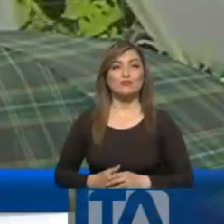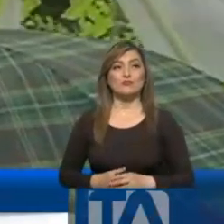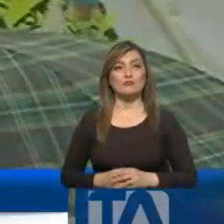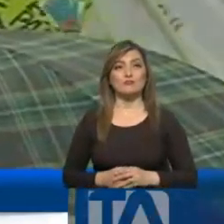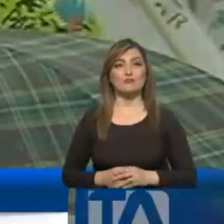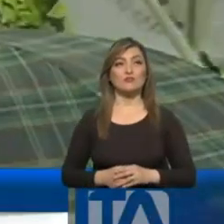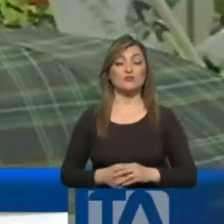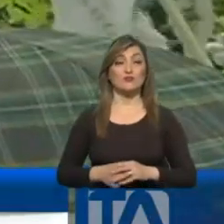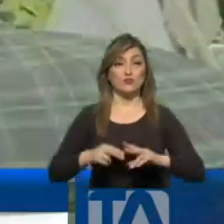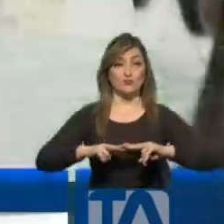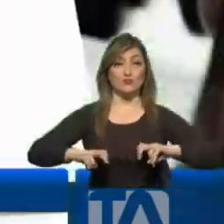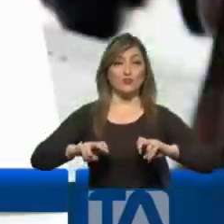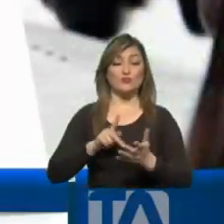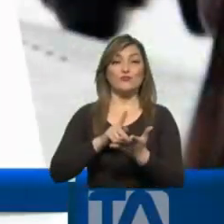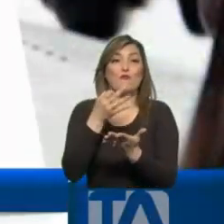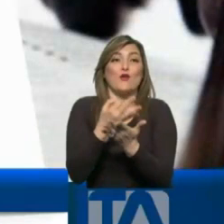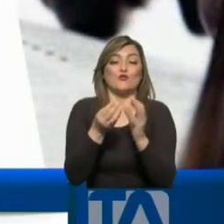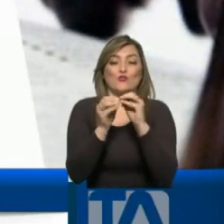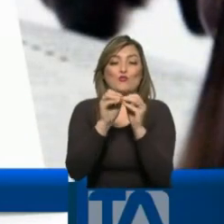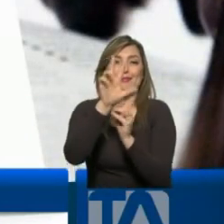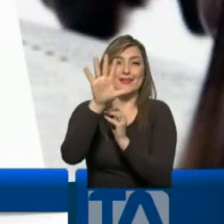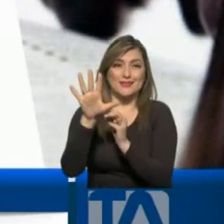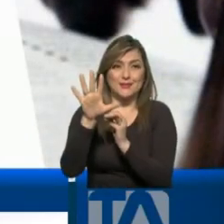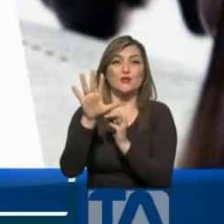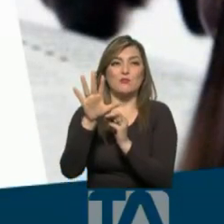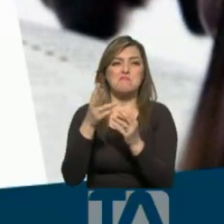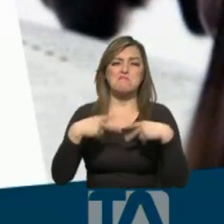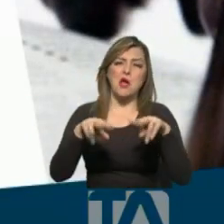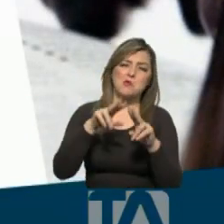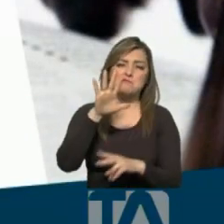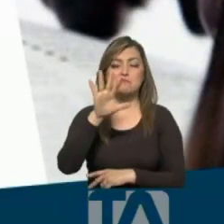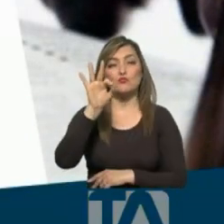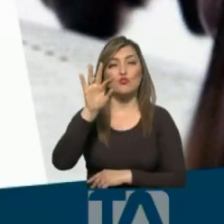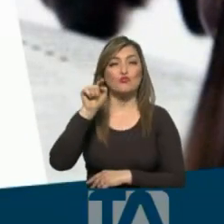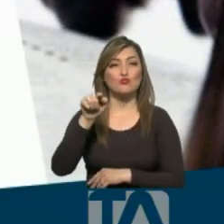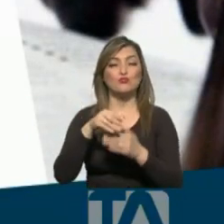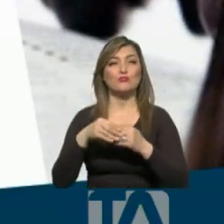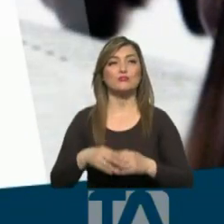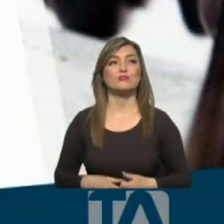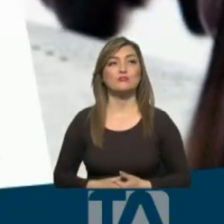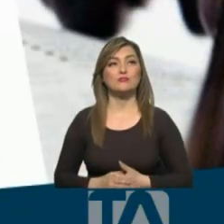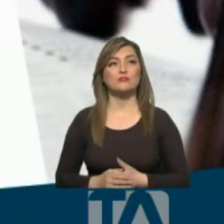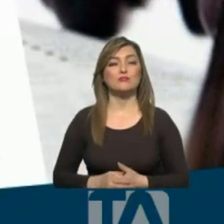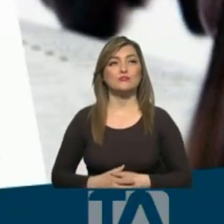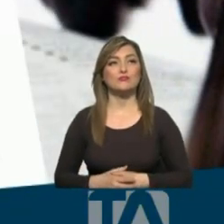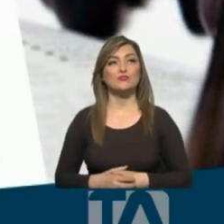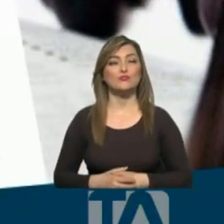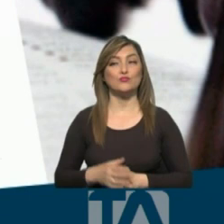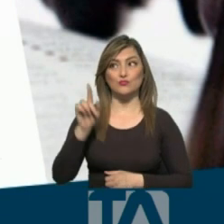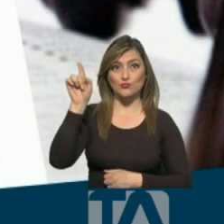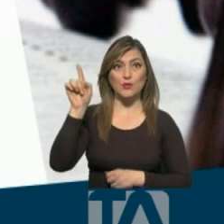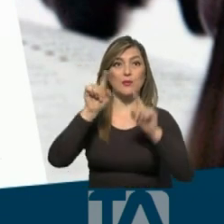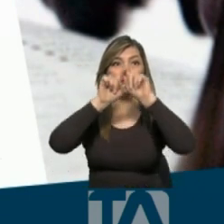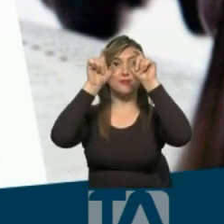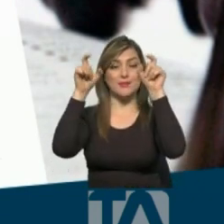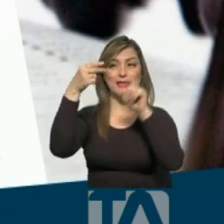Según la investigación, Fopeca cubrió facturas del movimiento Alianza País por al menos $599 mil. Alberto José Hidalgo